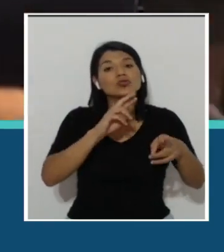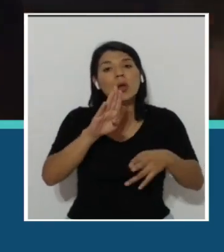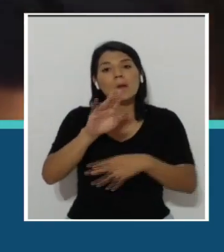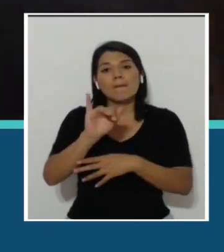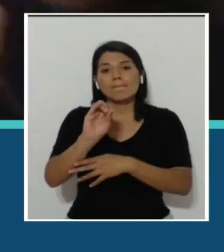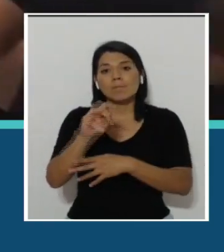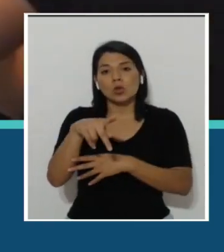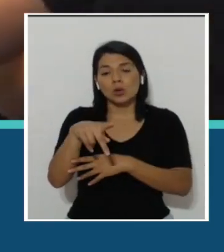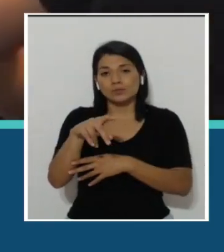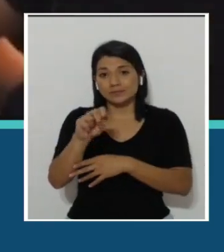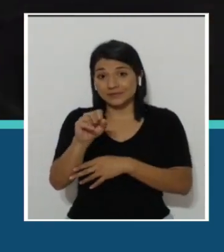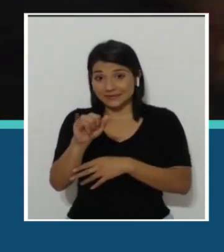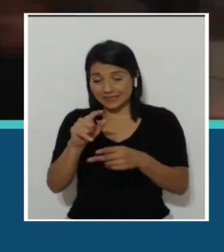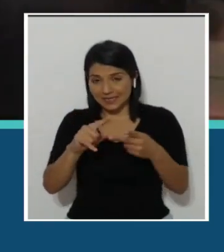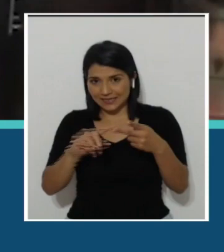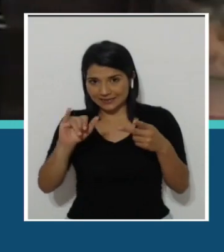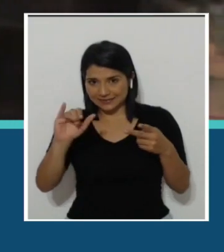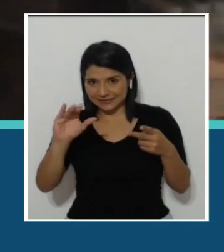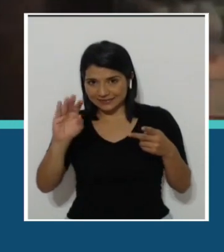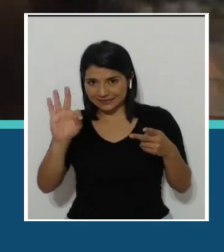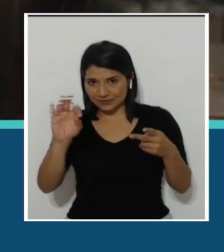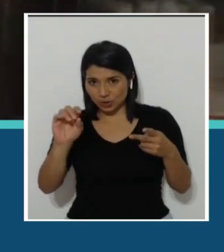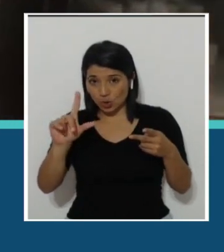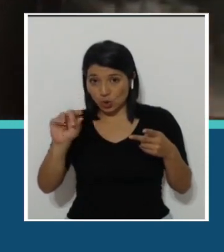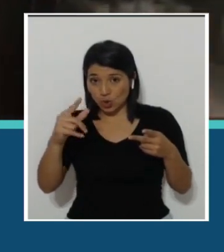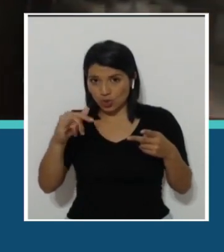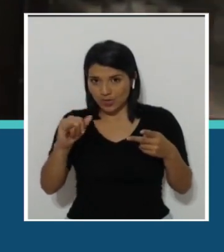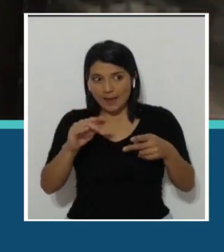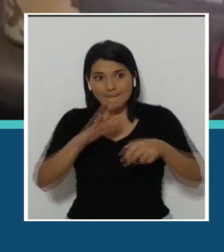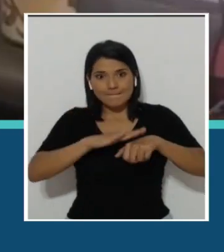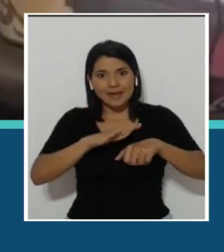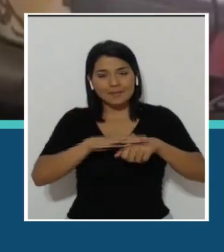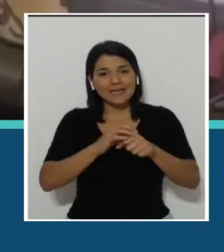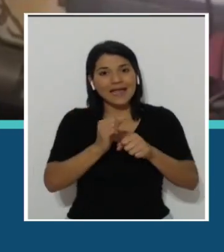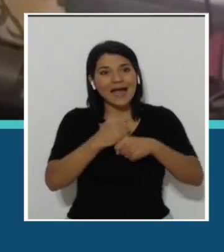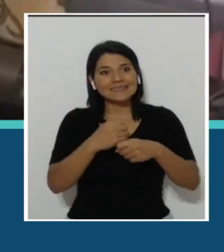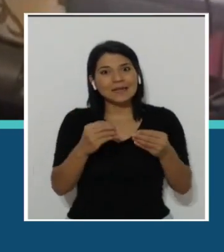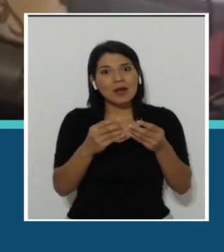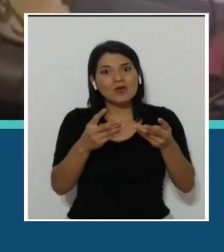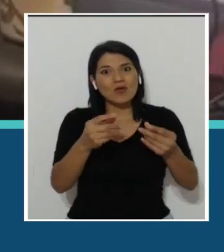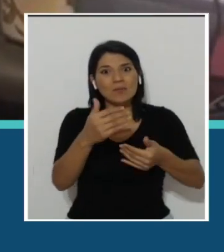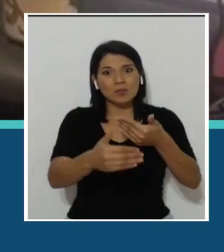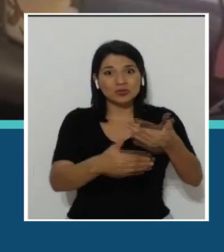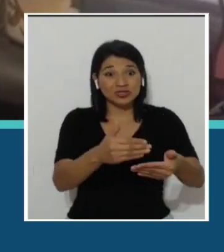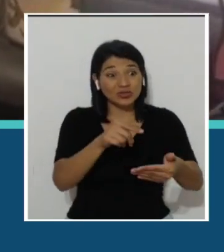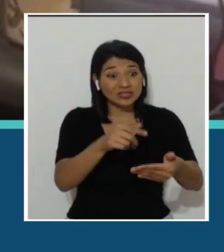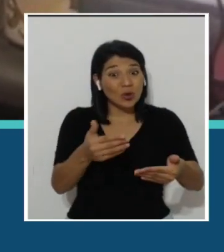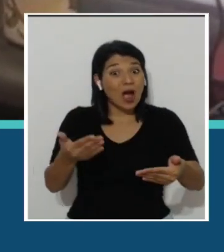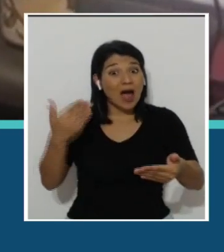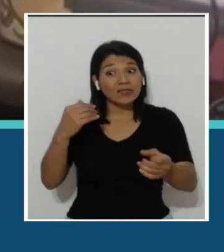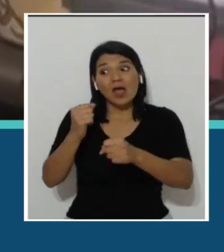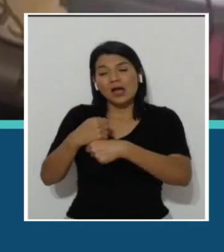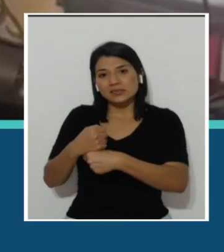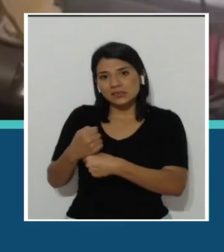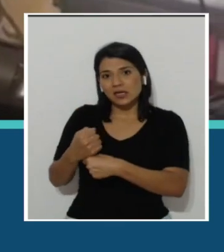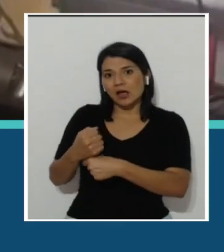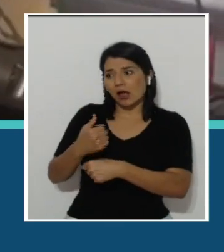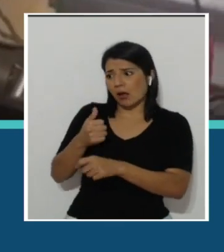modernizar muchos procesos que se realizaban anteriormente de forma manual, lo cual alargaba los procesos de